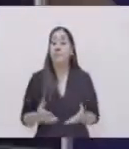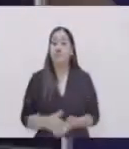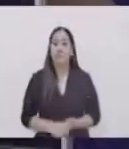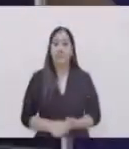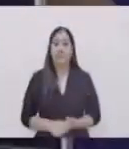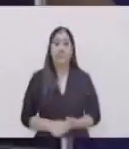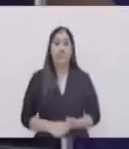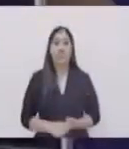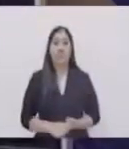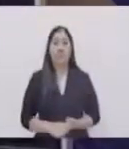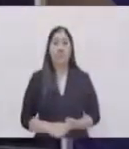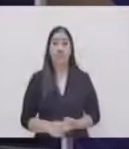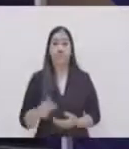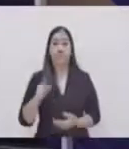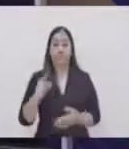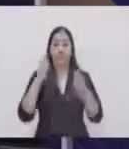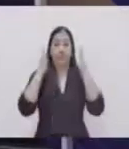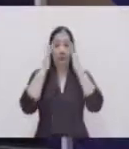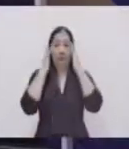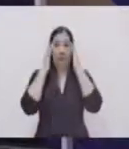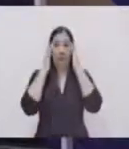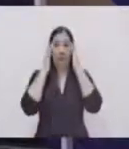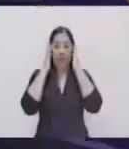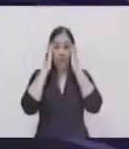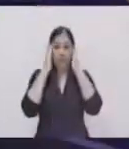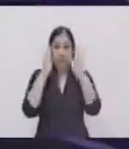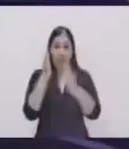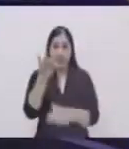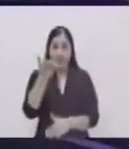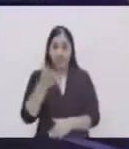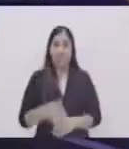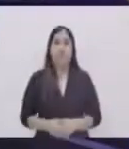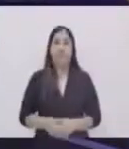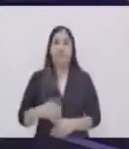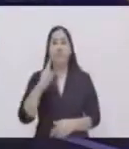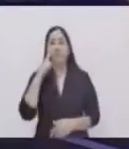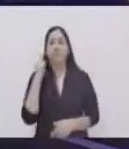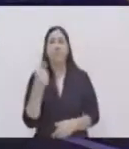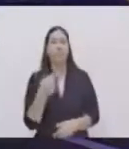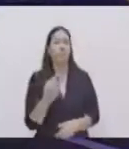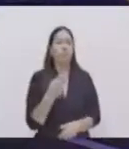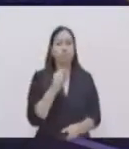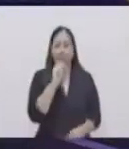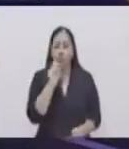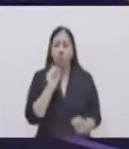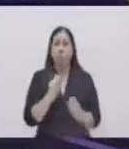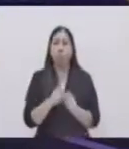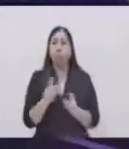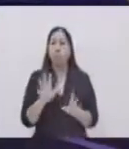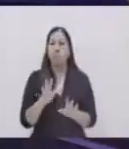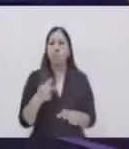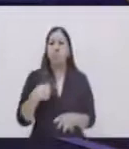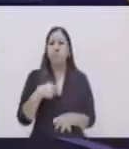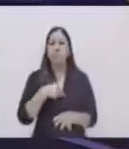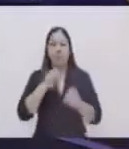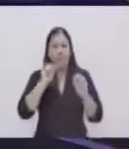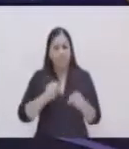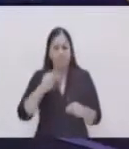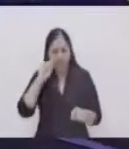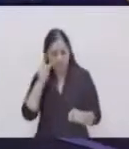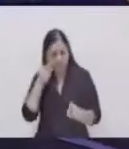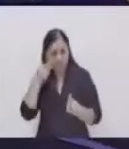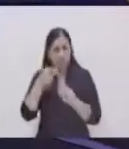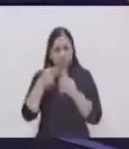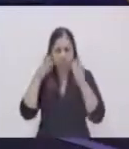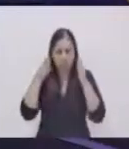pararnos bien, ¿sí? Con la cabecita al frente. Vamos a buscar un punto que nosotros podamos